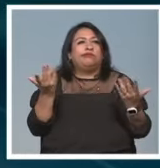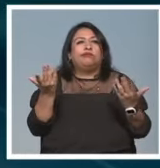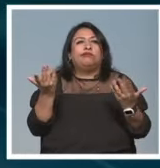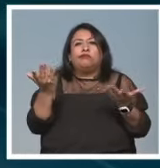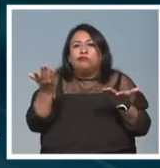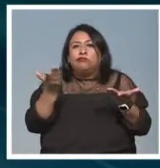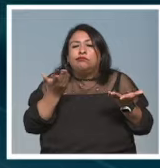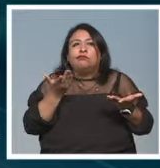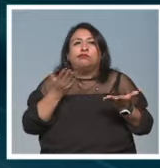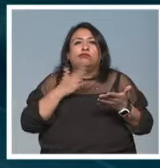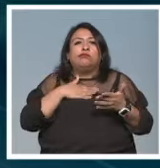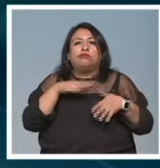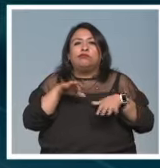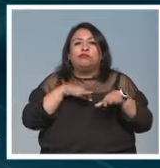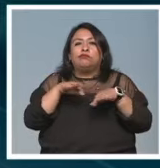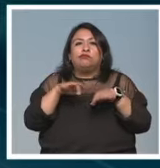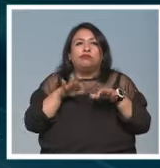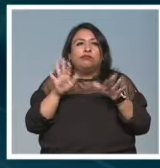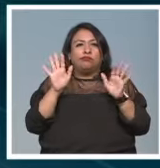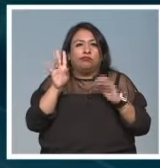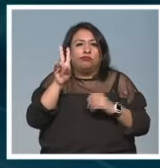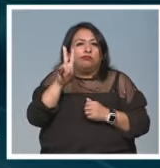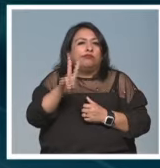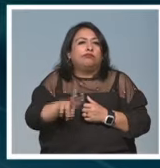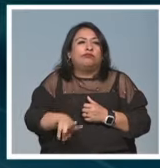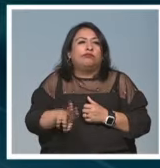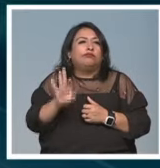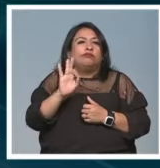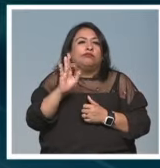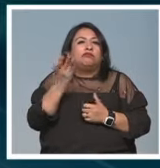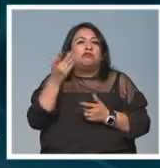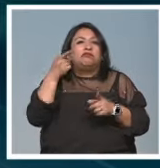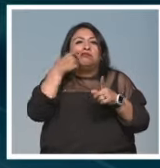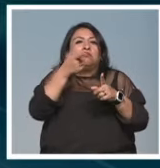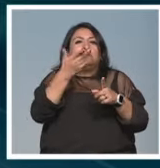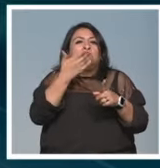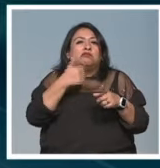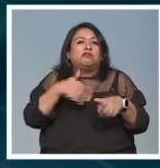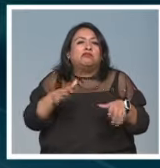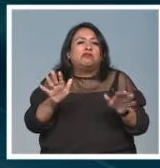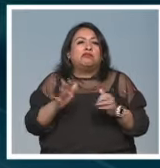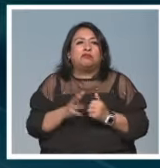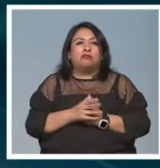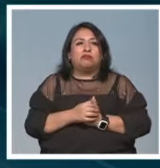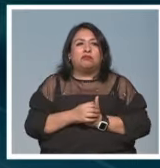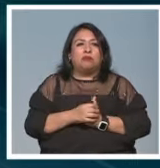recepción de lo que, de nuestro trabajo, pues realmente no tendría ningún fin.